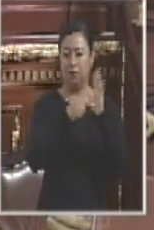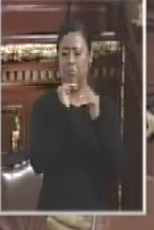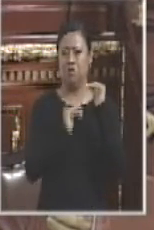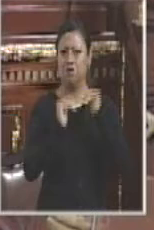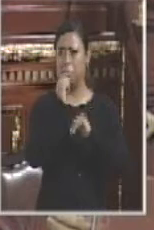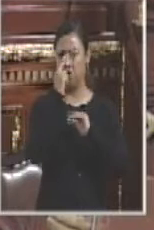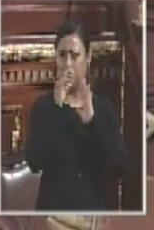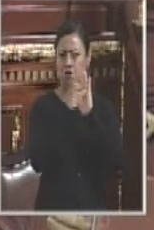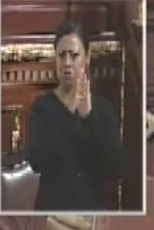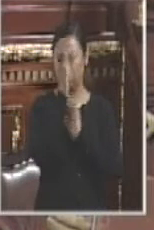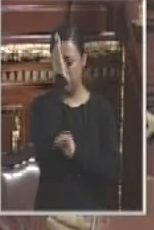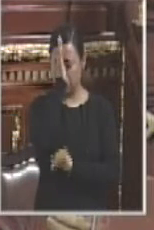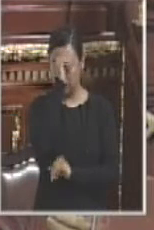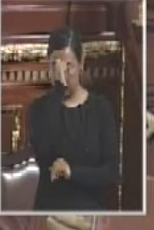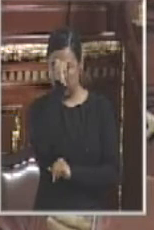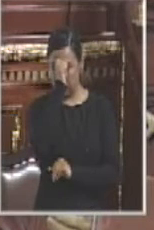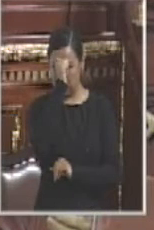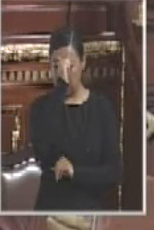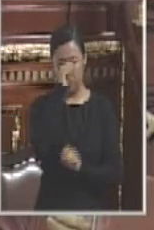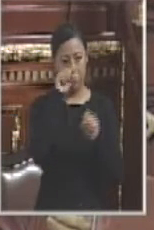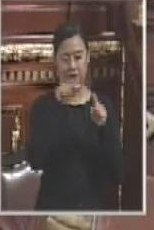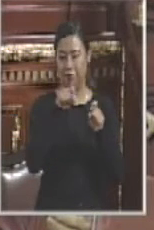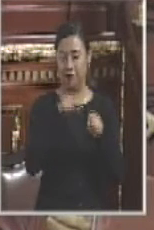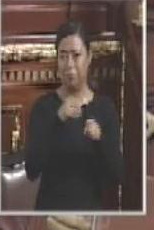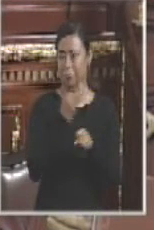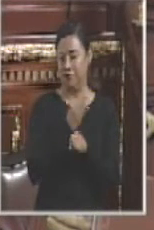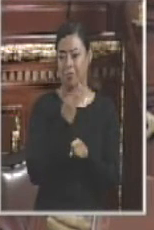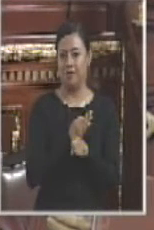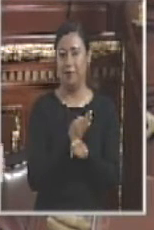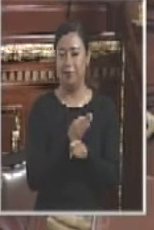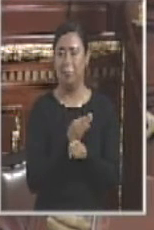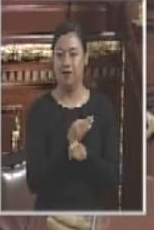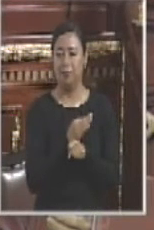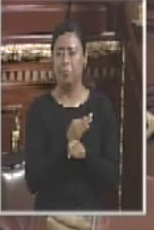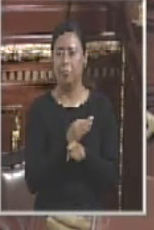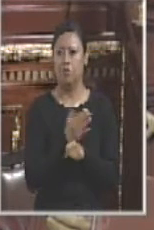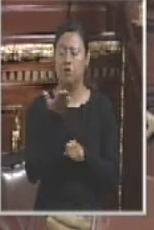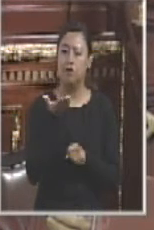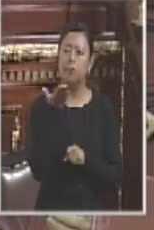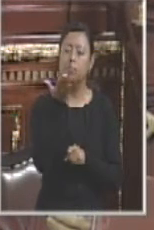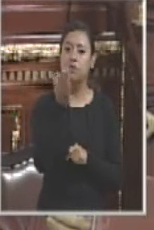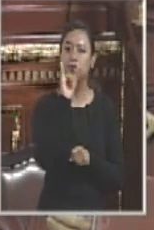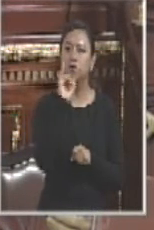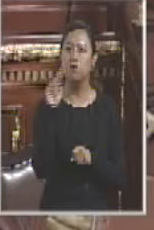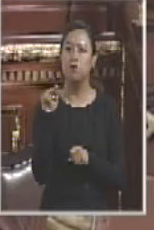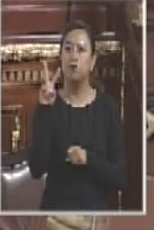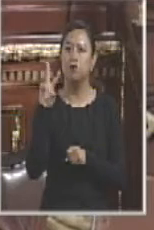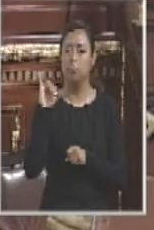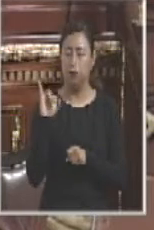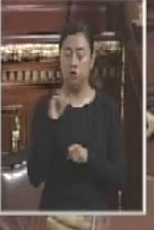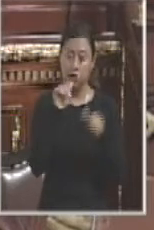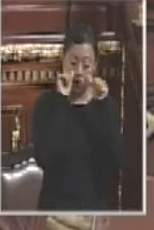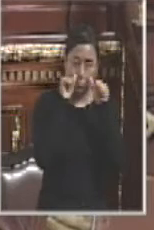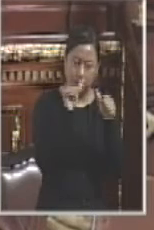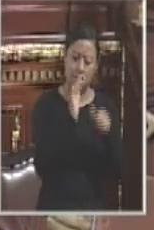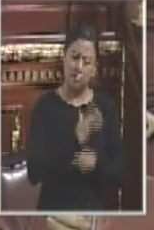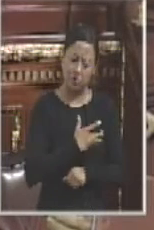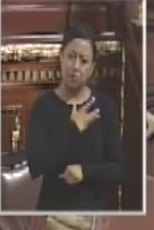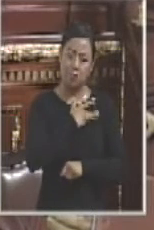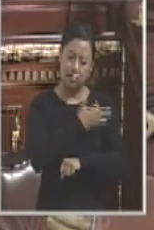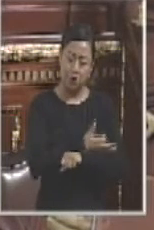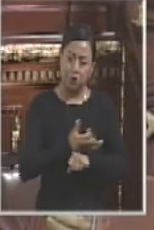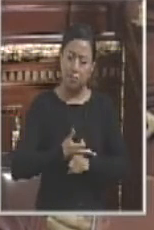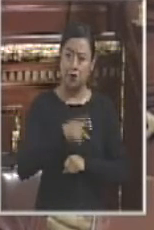un punto de acuerdo en los mismos términos al presente, solicitando al INVI atendiera con sensibilidad a las